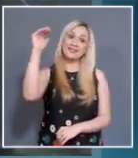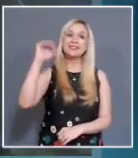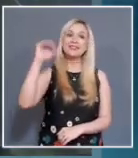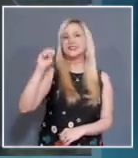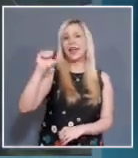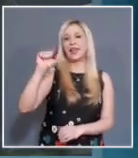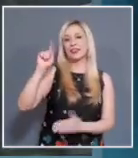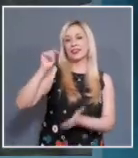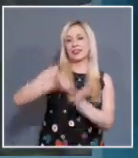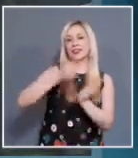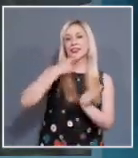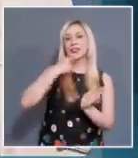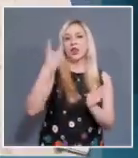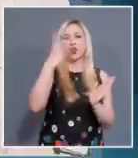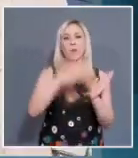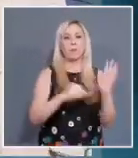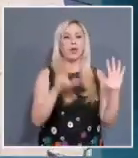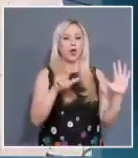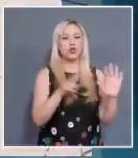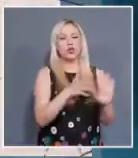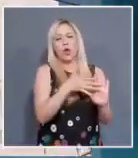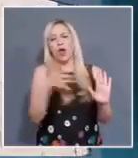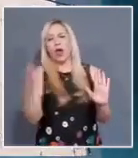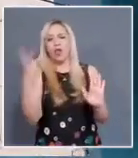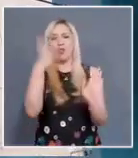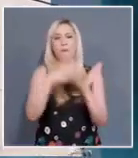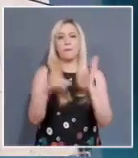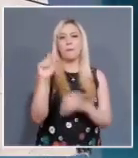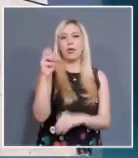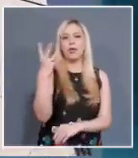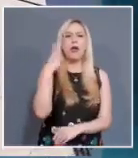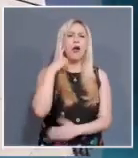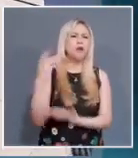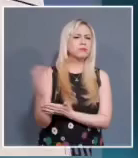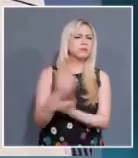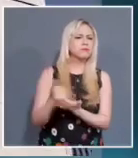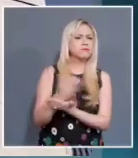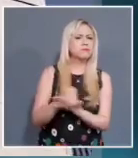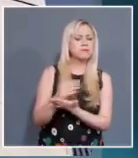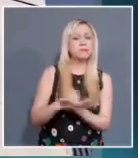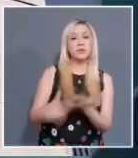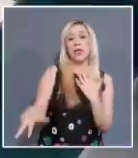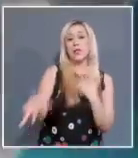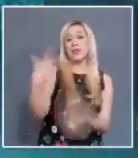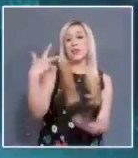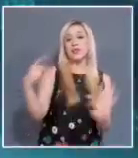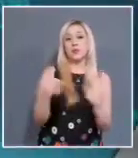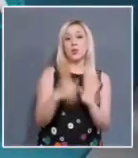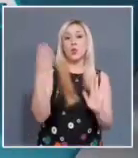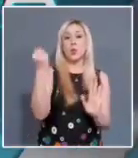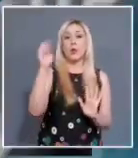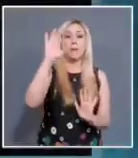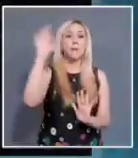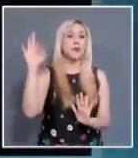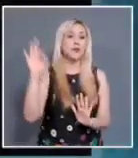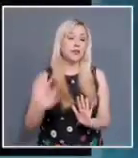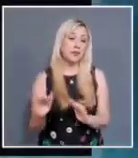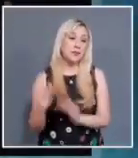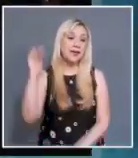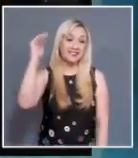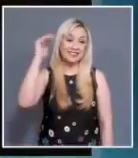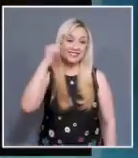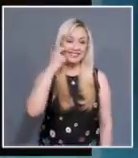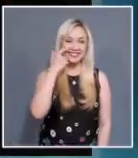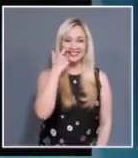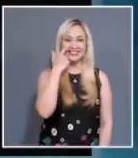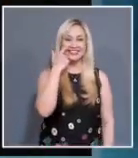a 2023, el crecimiento del ingreso tributario neto fue de 13.9%. En el